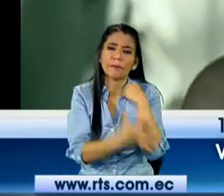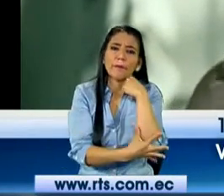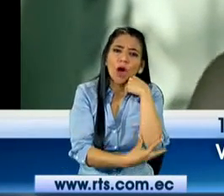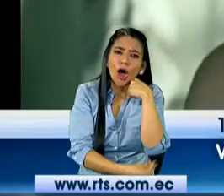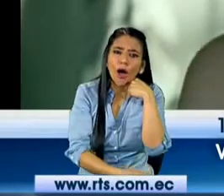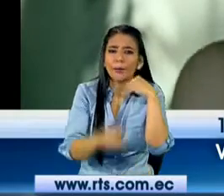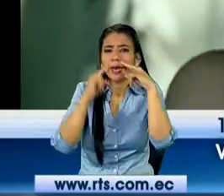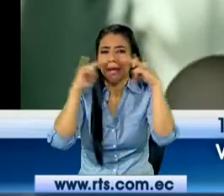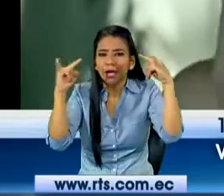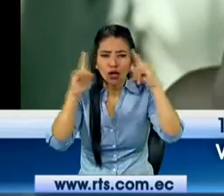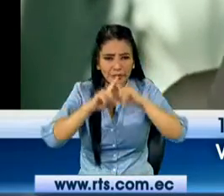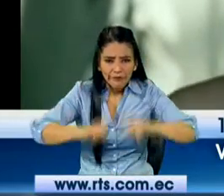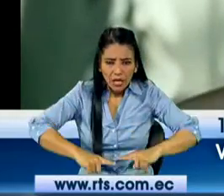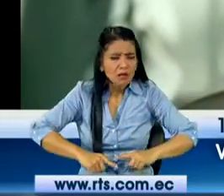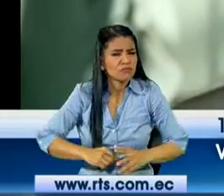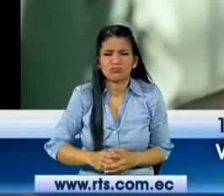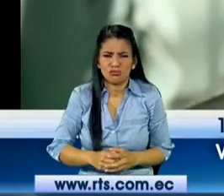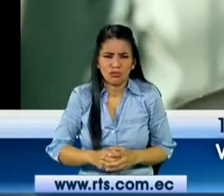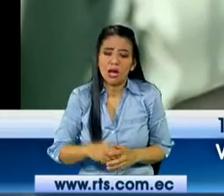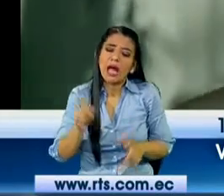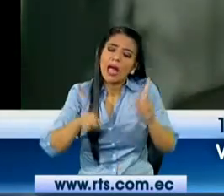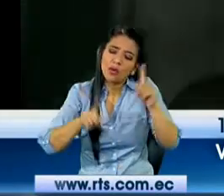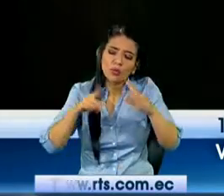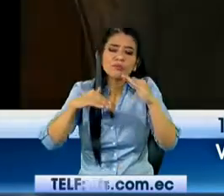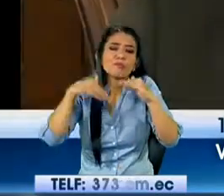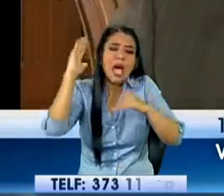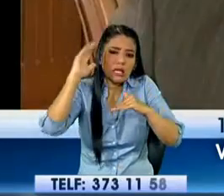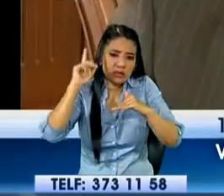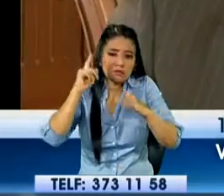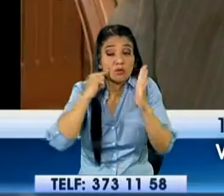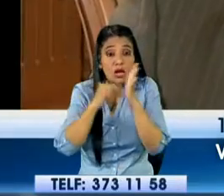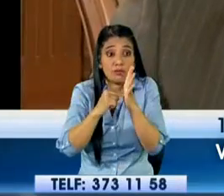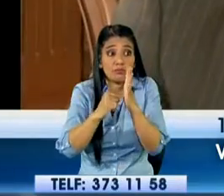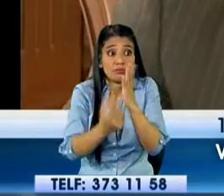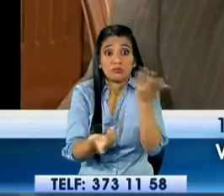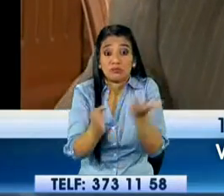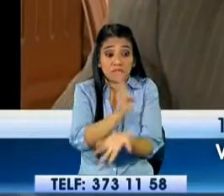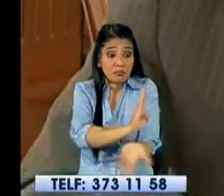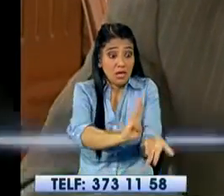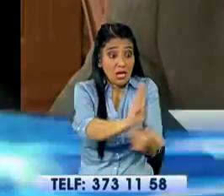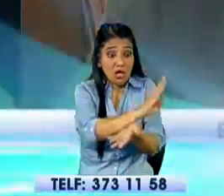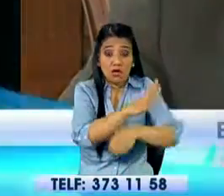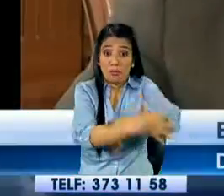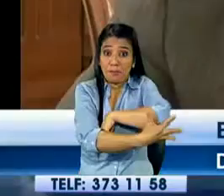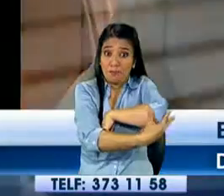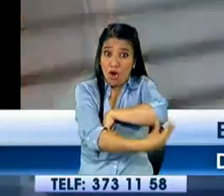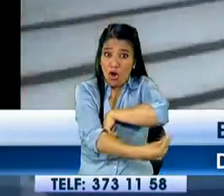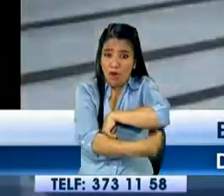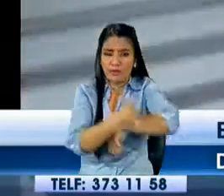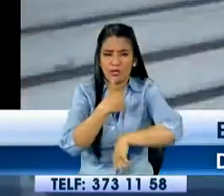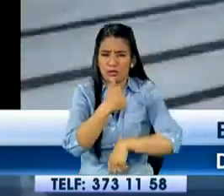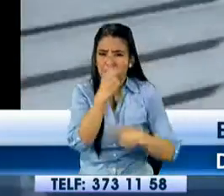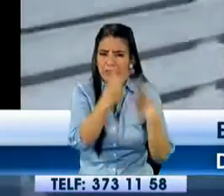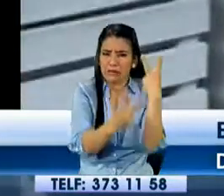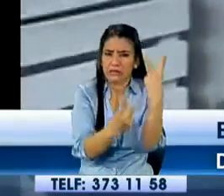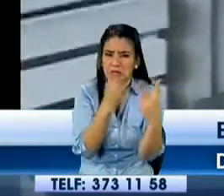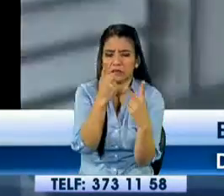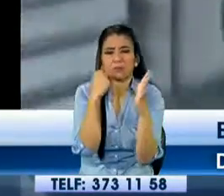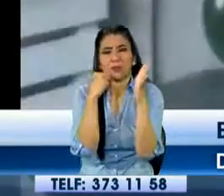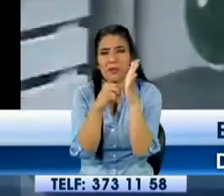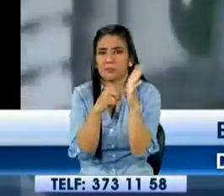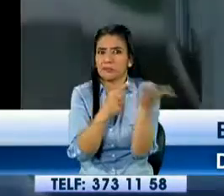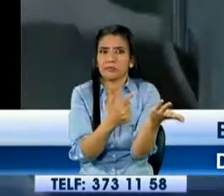en los sectores con menores ingresos y educación. Los barrios pobres que nosotros hemos visitado, la lucha de los pobres, acá